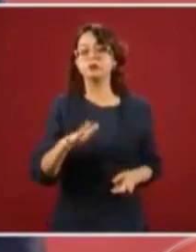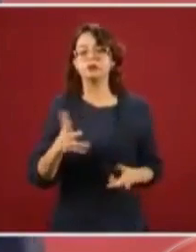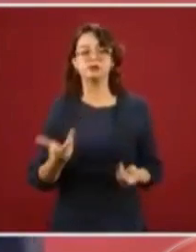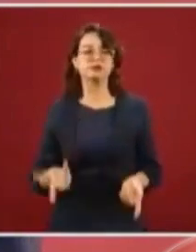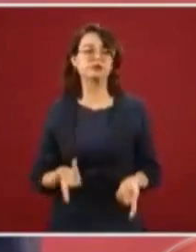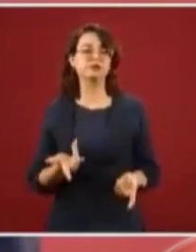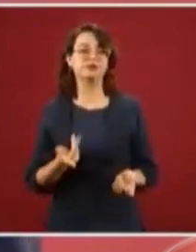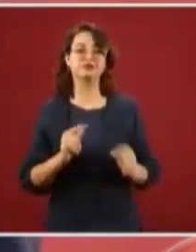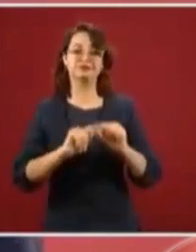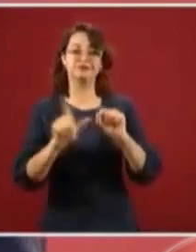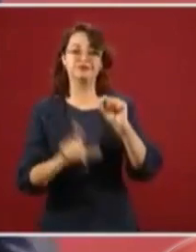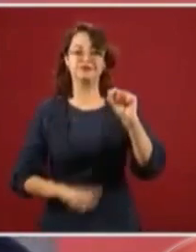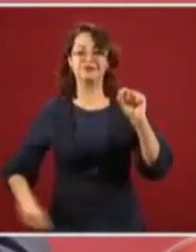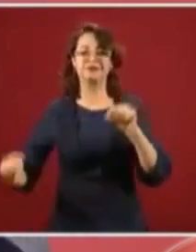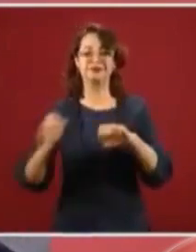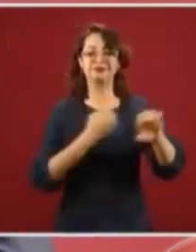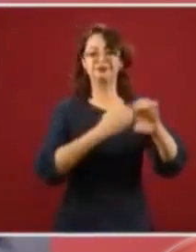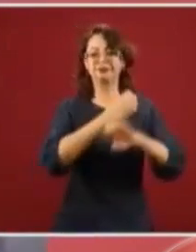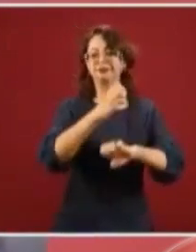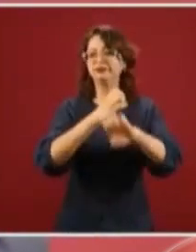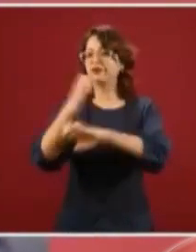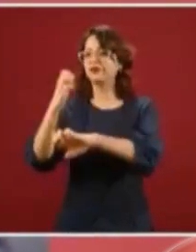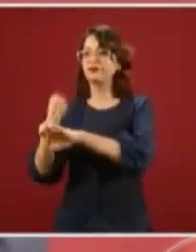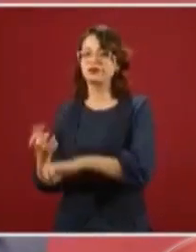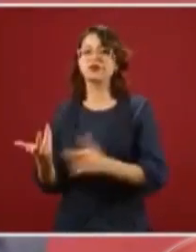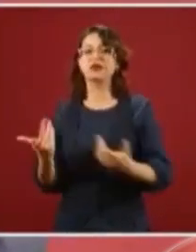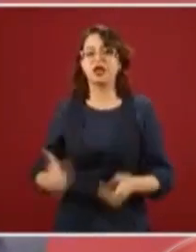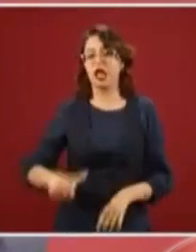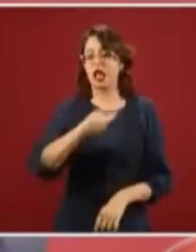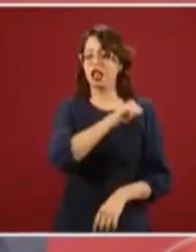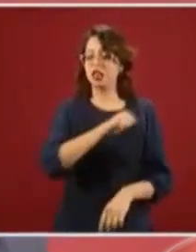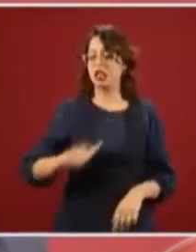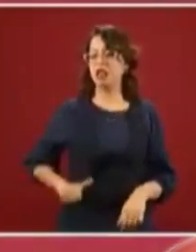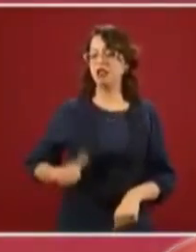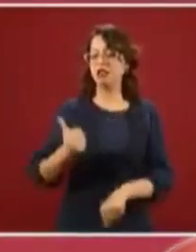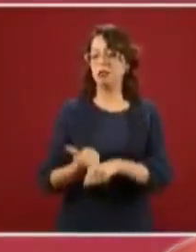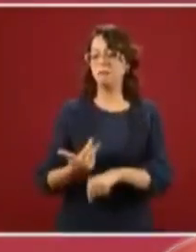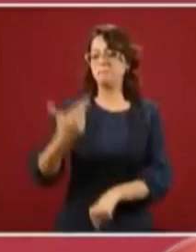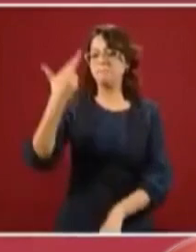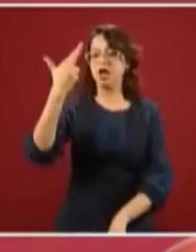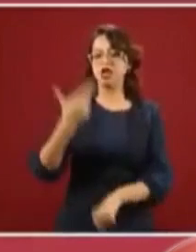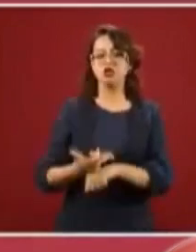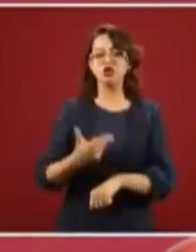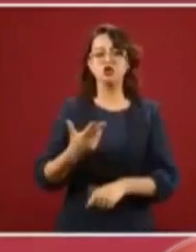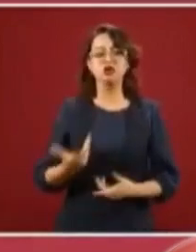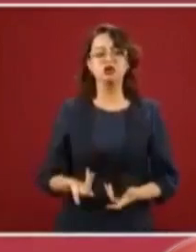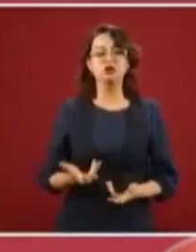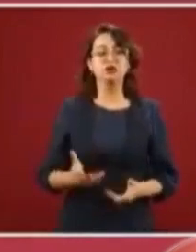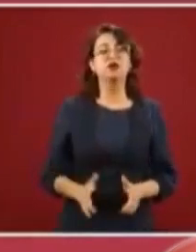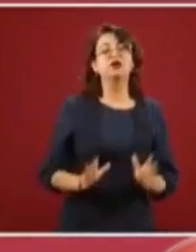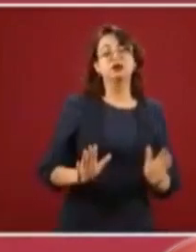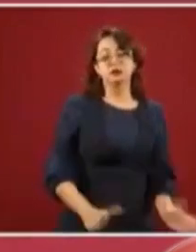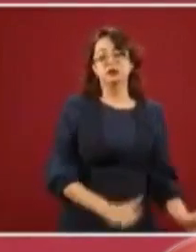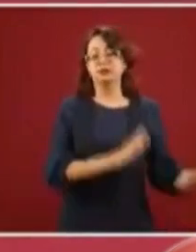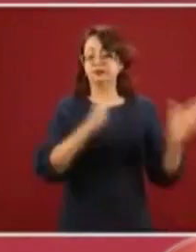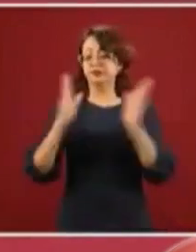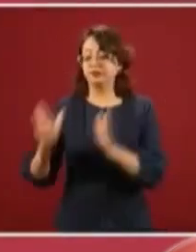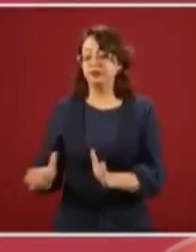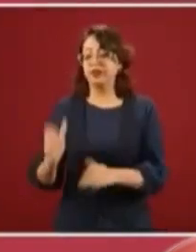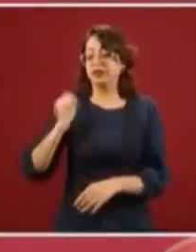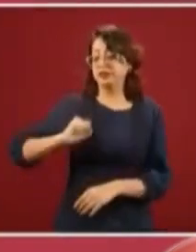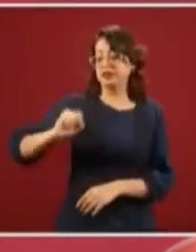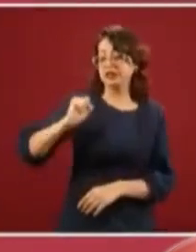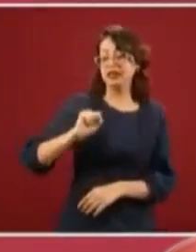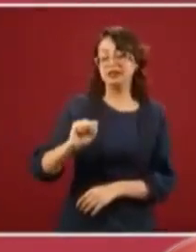actuales, con lo que se llamaba alcaldes mayores. Luego la independencia, o sea, todo el siglo